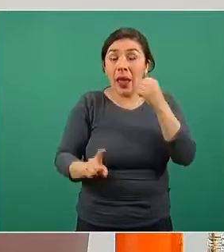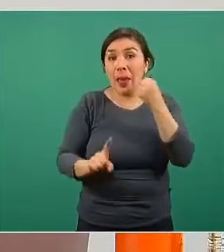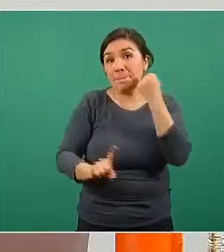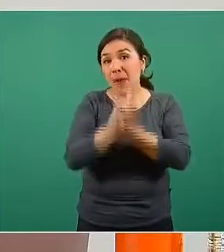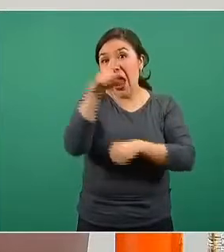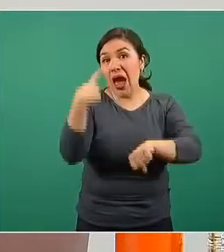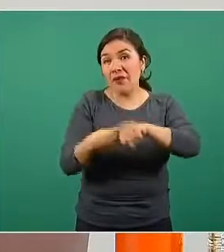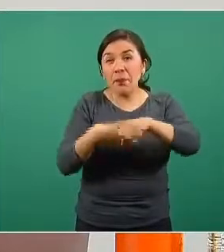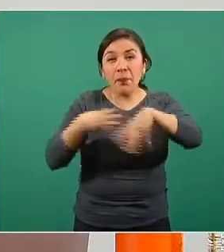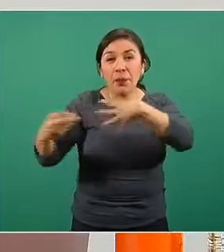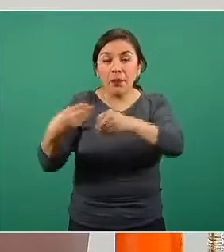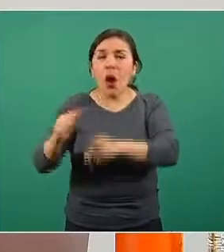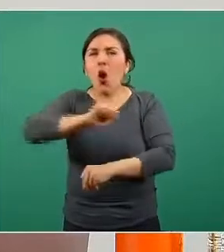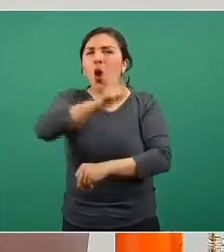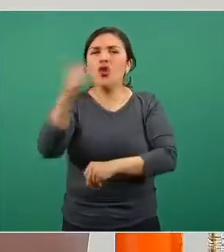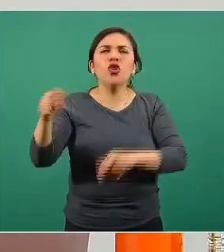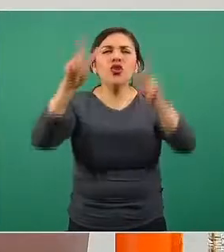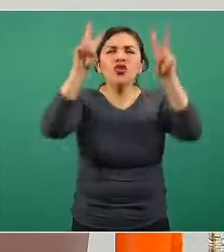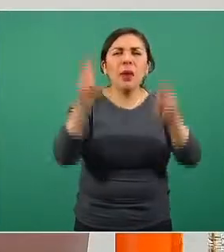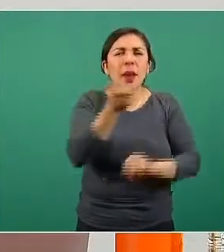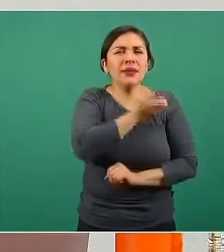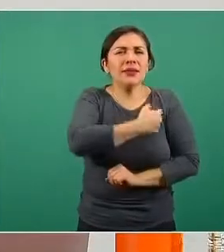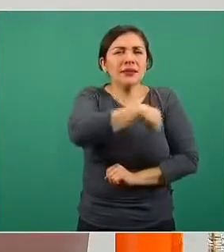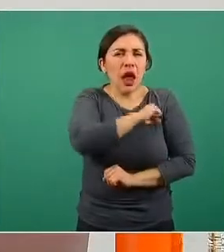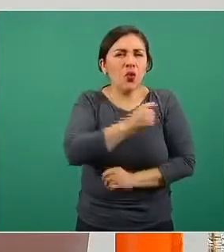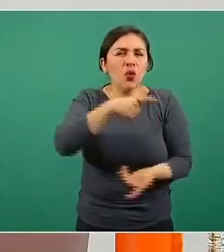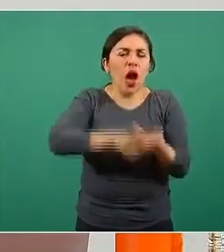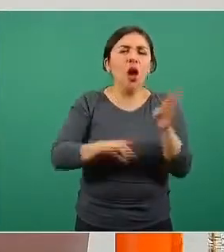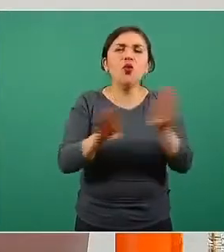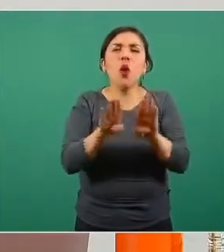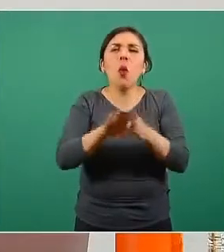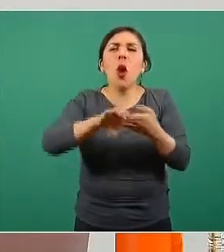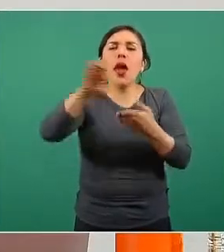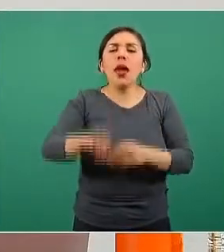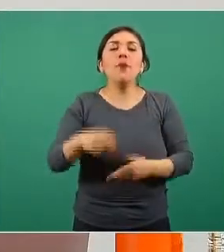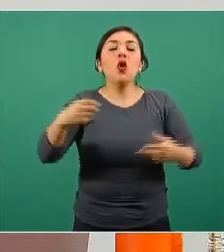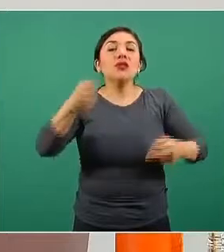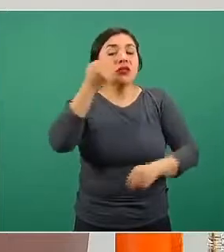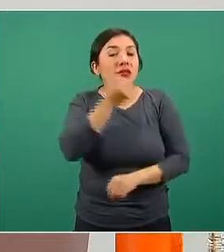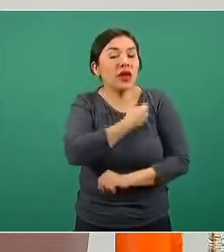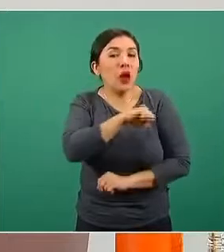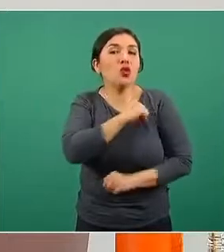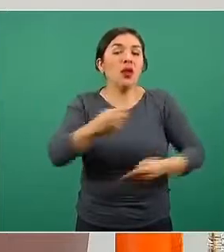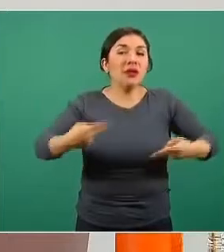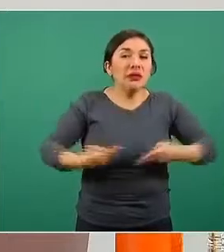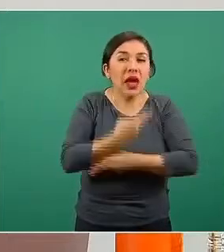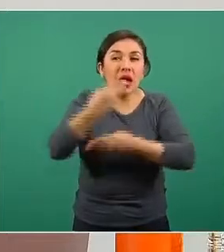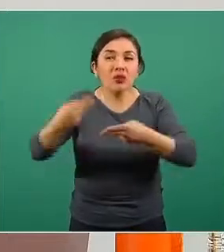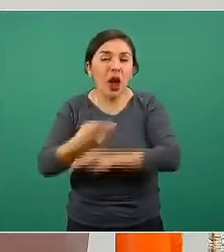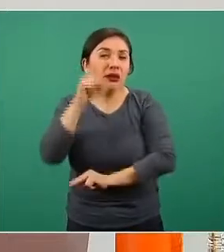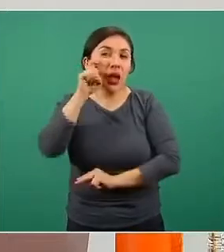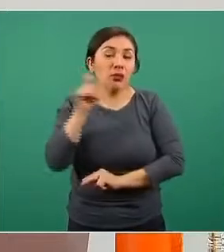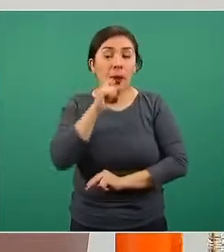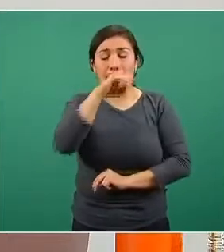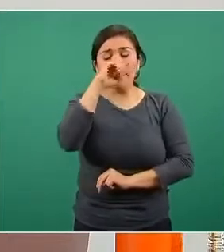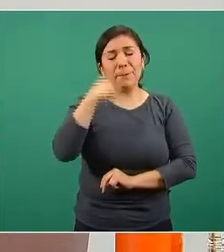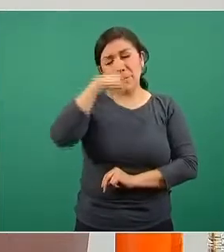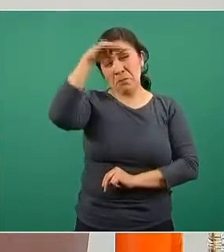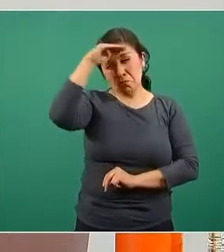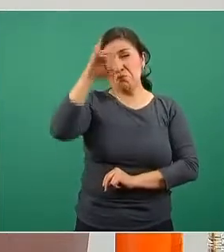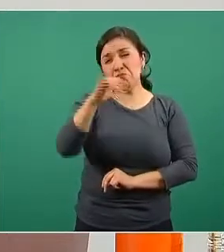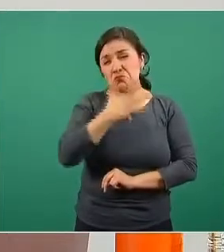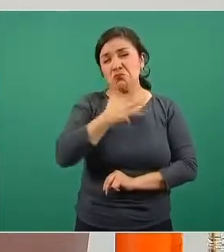en otros indicadores de salud, como lo son los indicadores de salud sexual y reproductiva, esperamos al menos